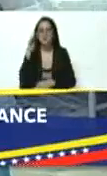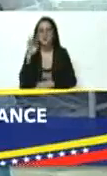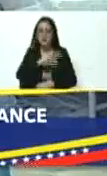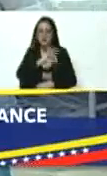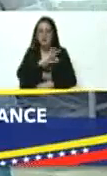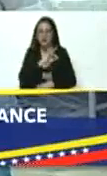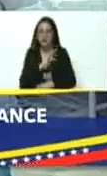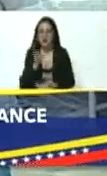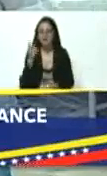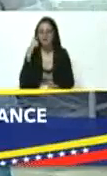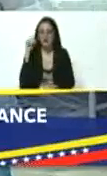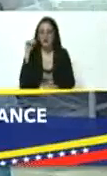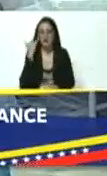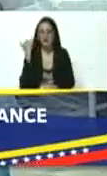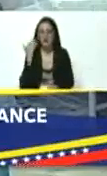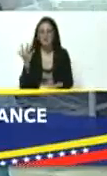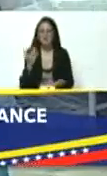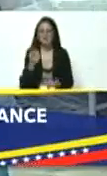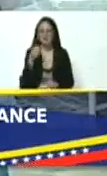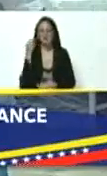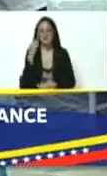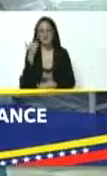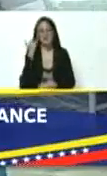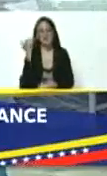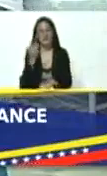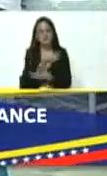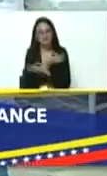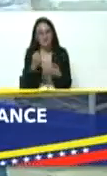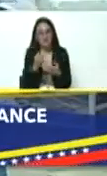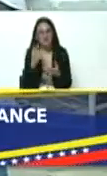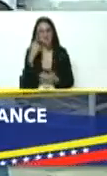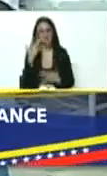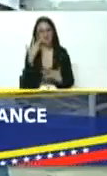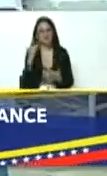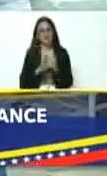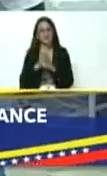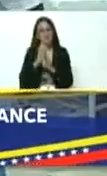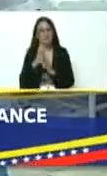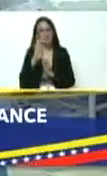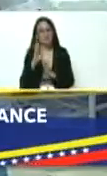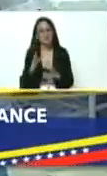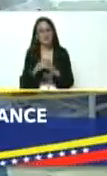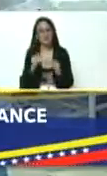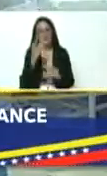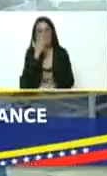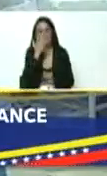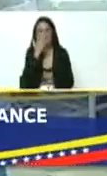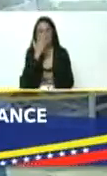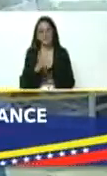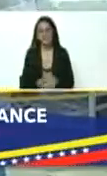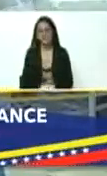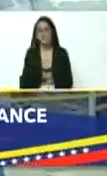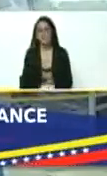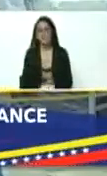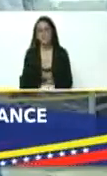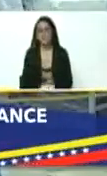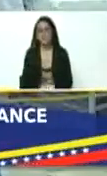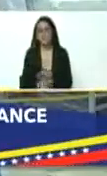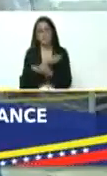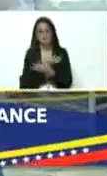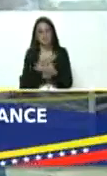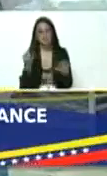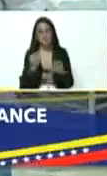recuperar? Ha sido una idea maravillosa y se ve el avance, el progreso de todo. Qué bueno, maravilloso. Y